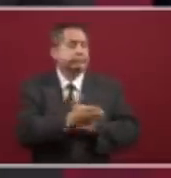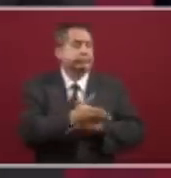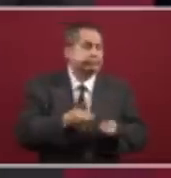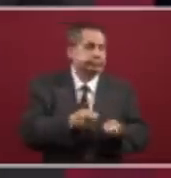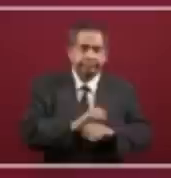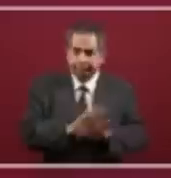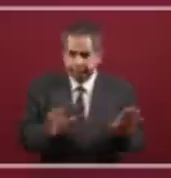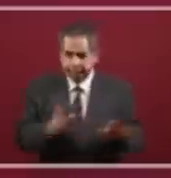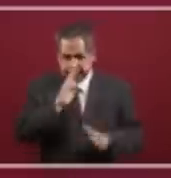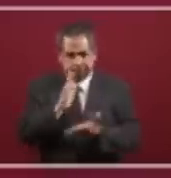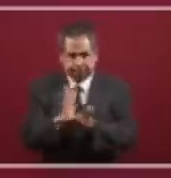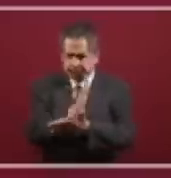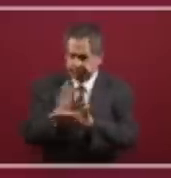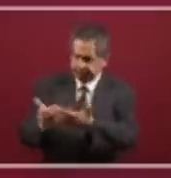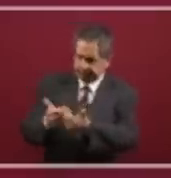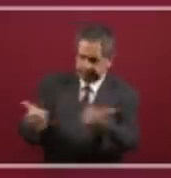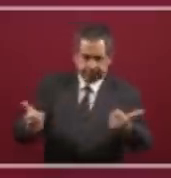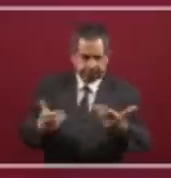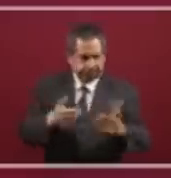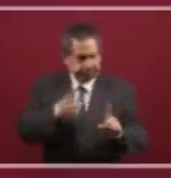que hubiese autonomía